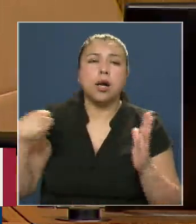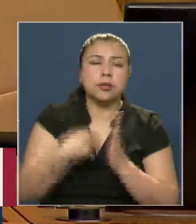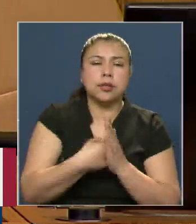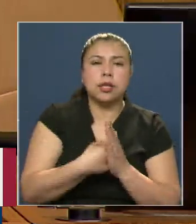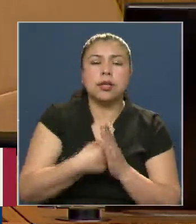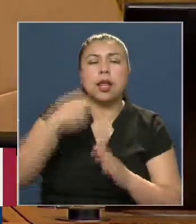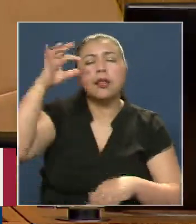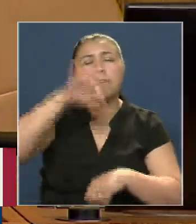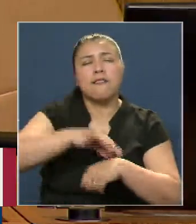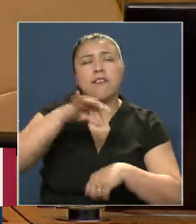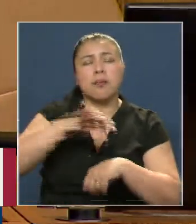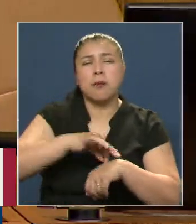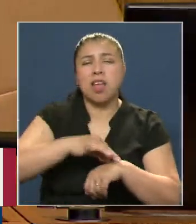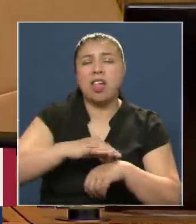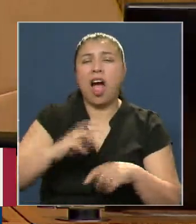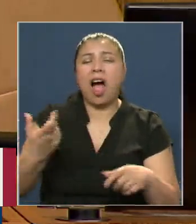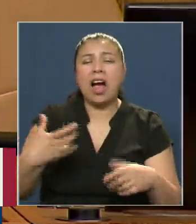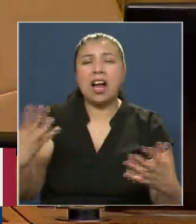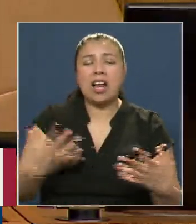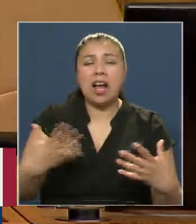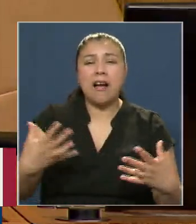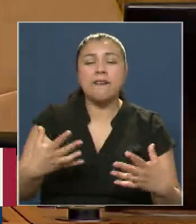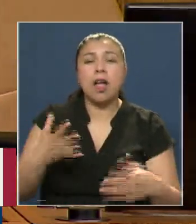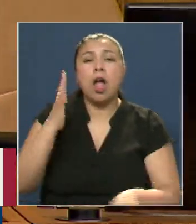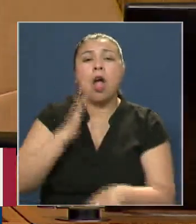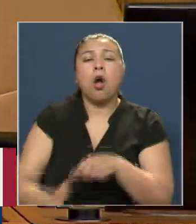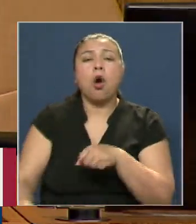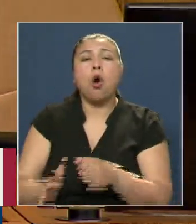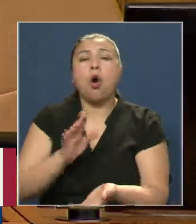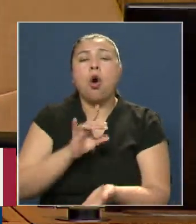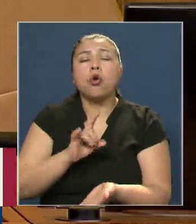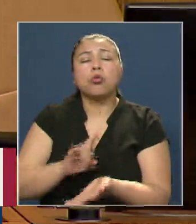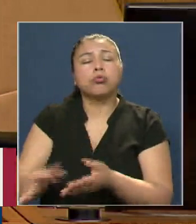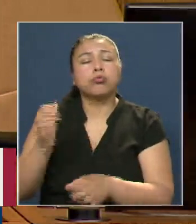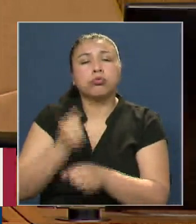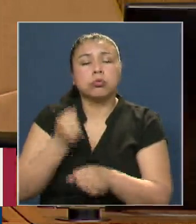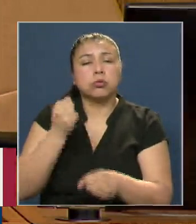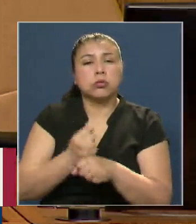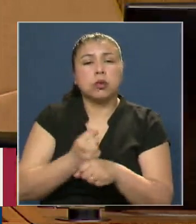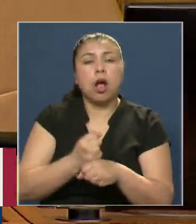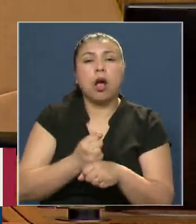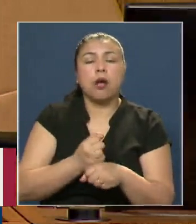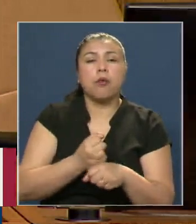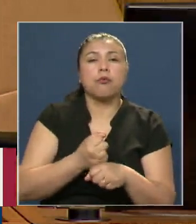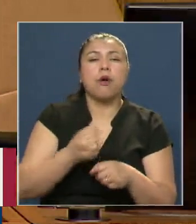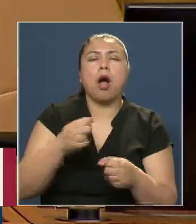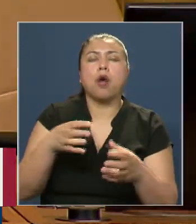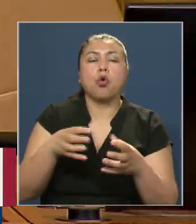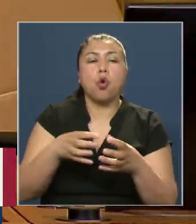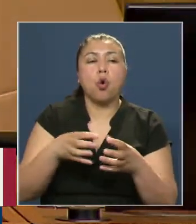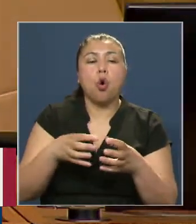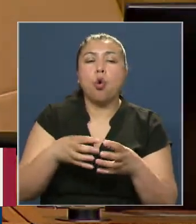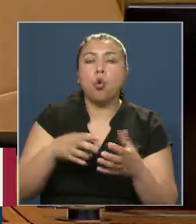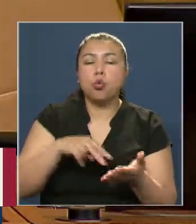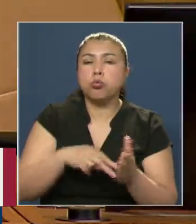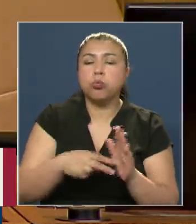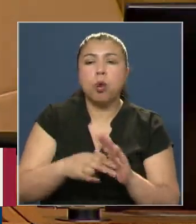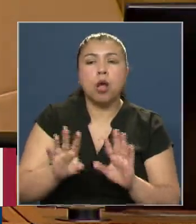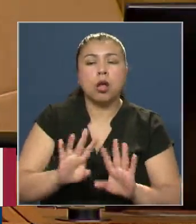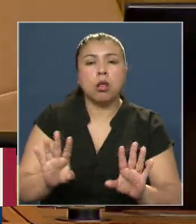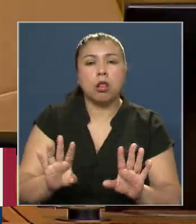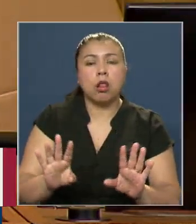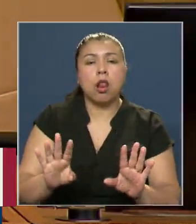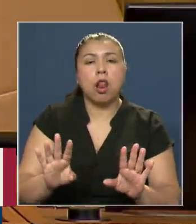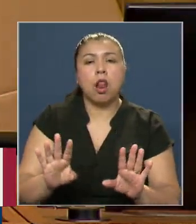una enfermedad catastrófica, a perder el trabajo o verse expuesto a una contingencia grave de la cual ninguno de nosotros está a salvo.